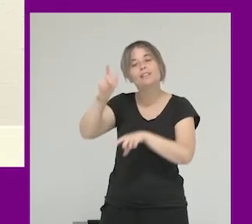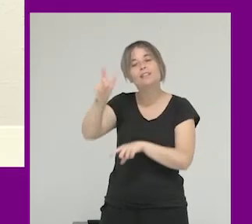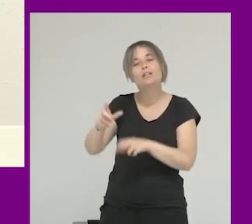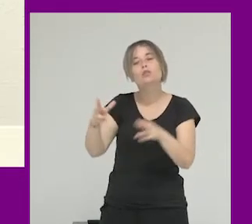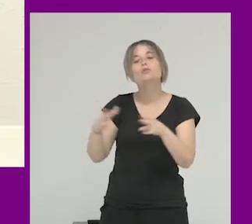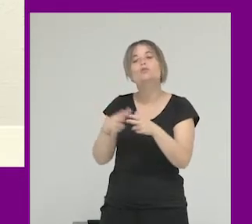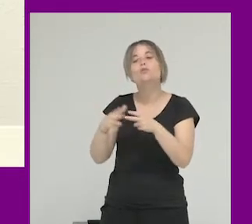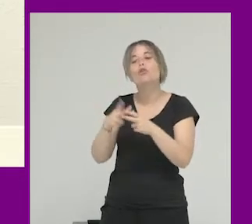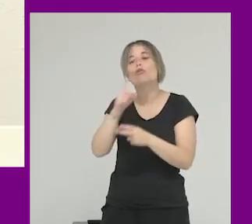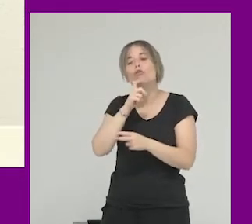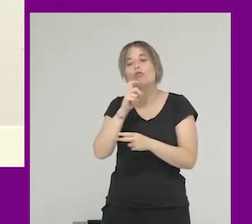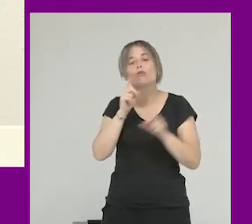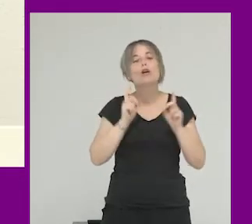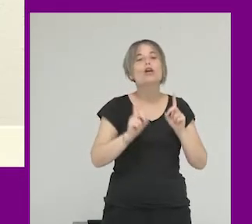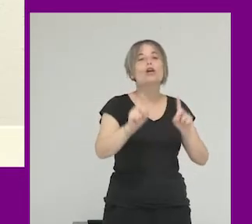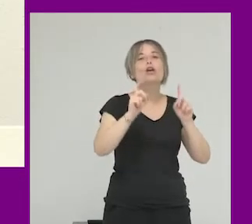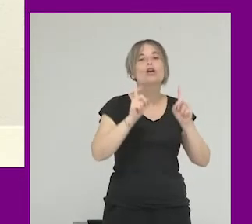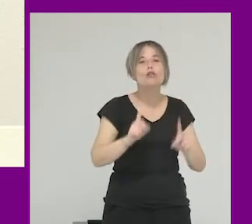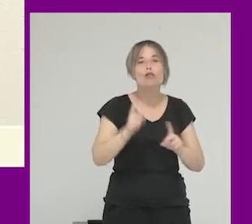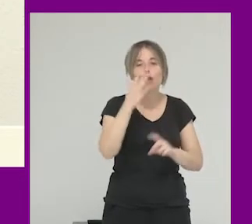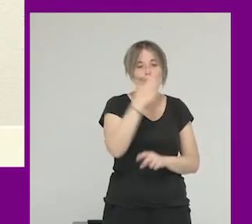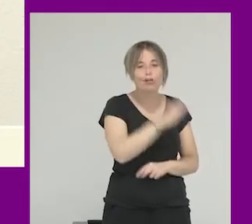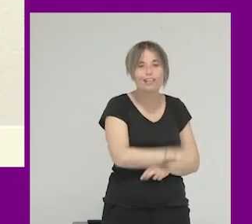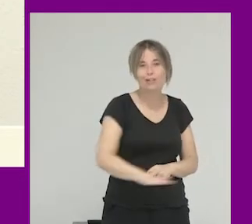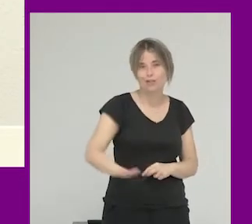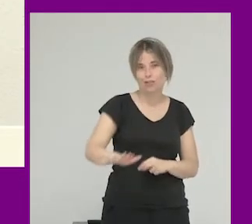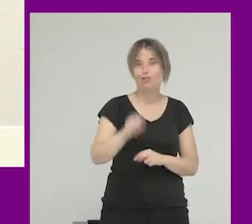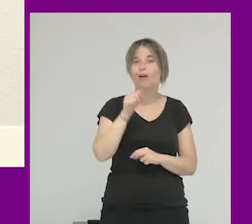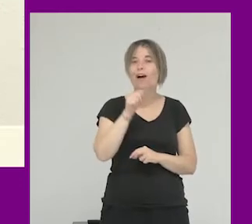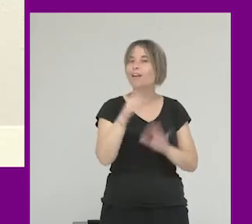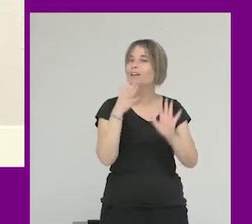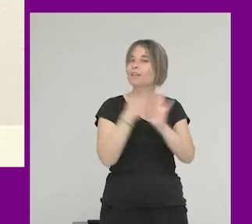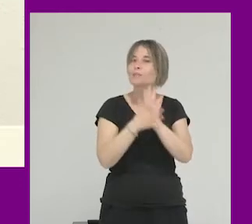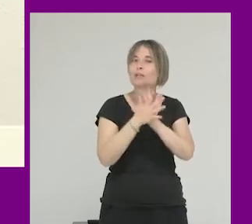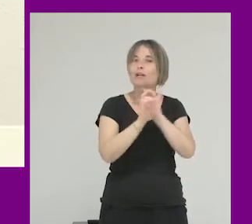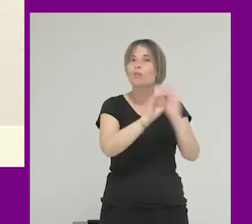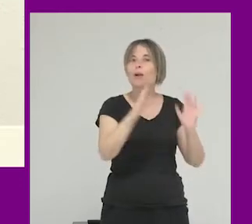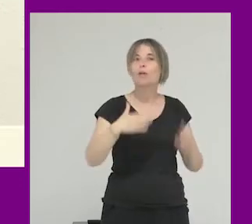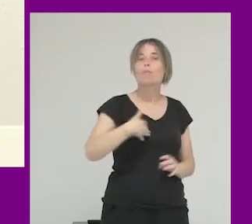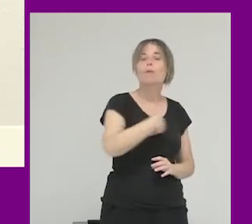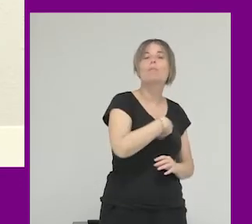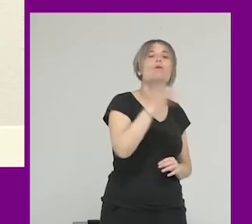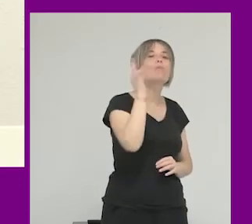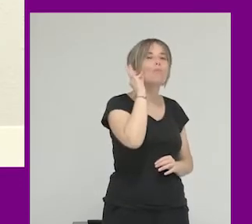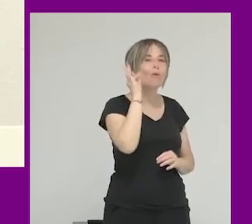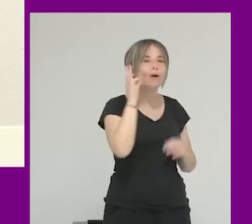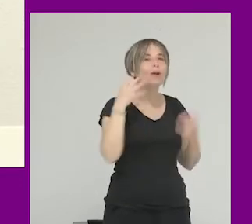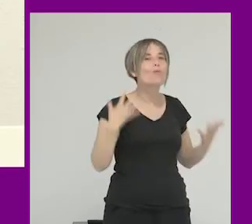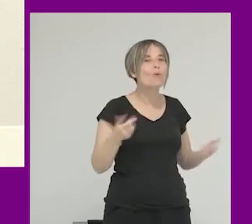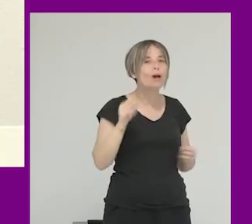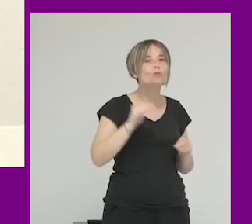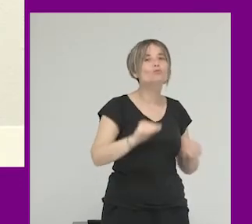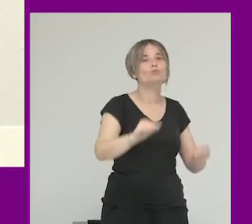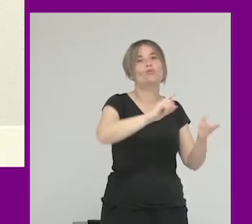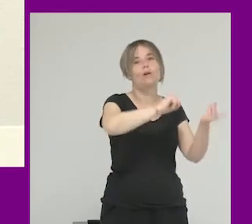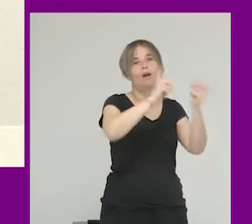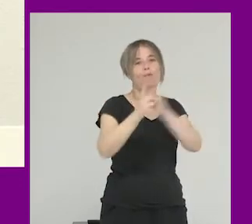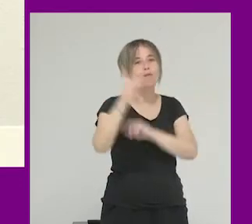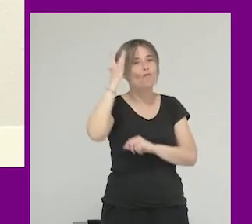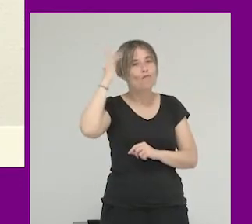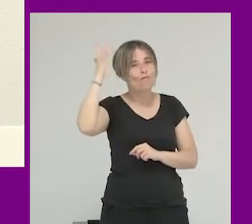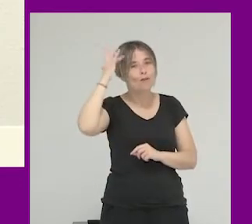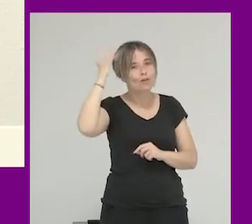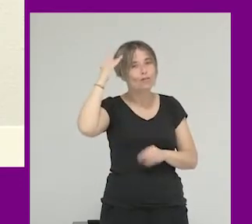es en la Educación del Emilio, donde dice claramente cuál es el papel de las mujeres en ese cambio